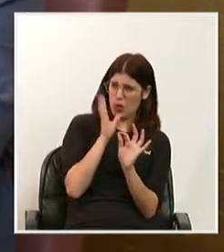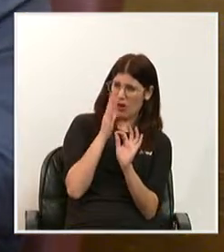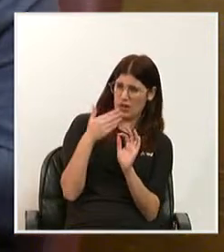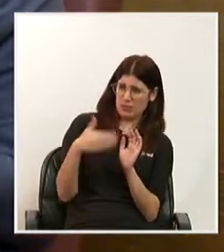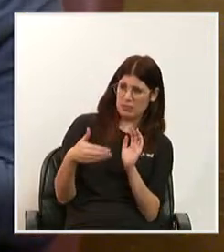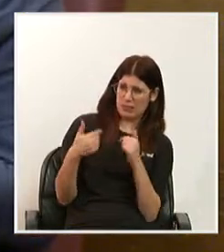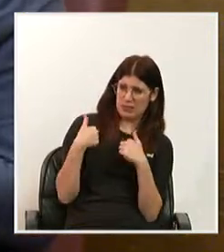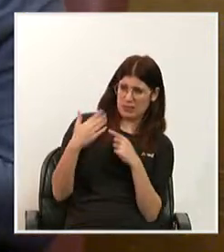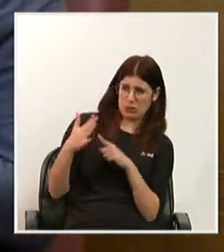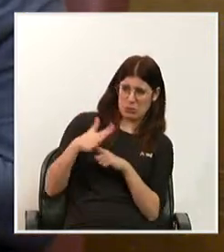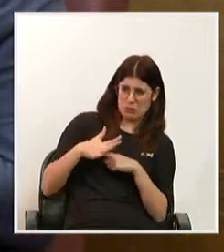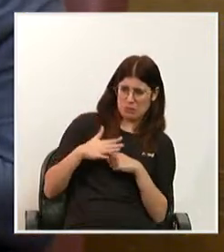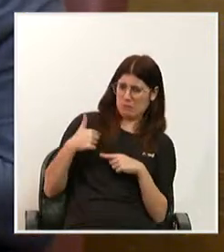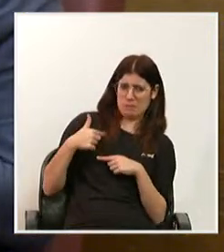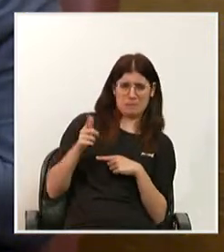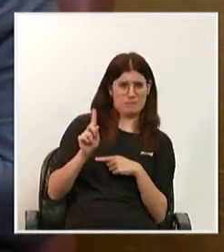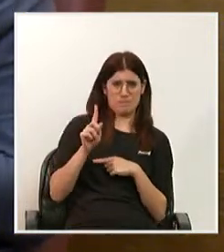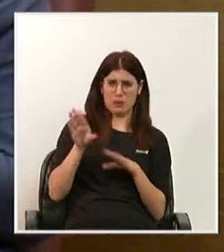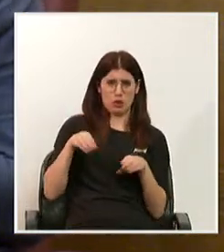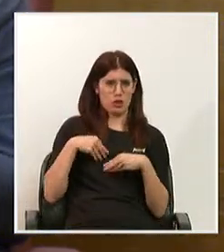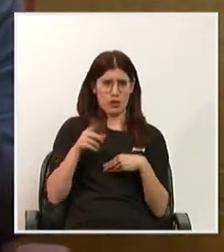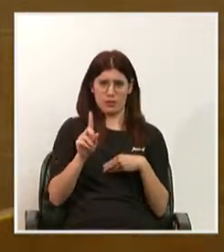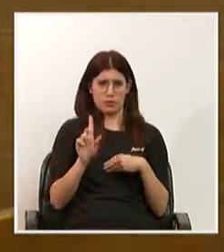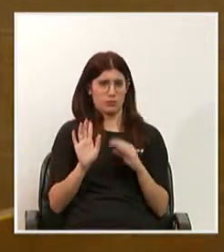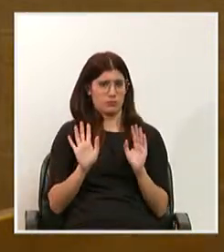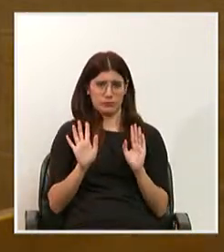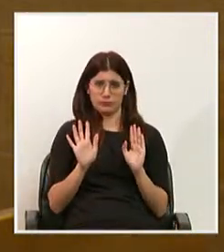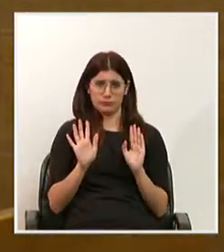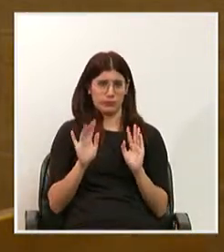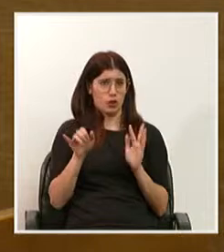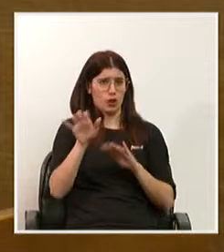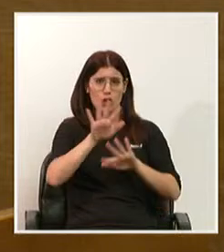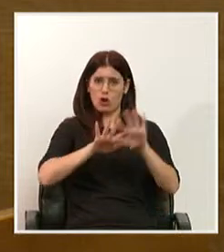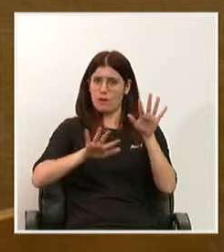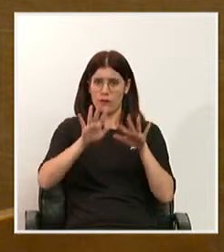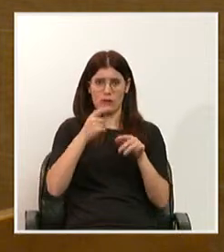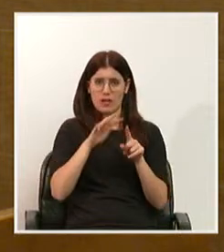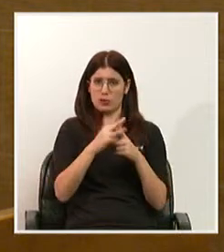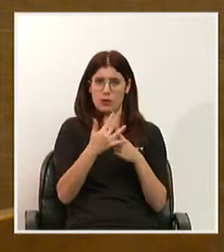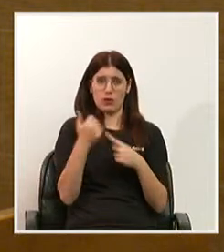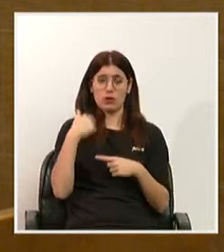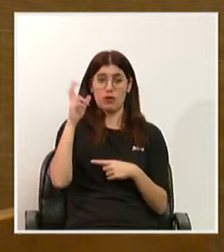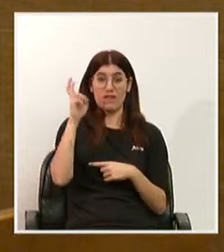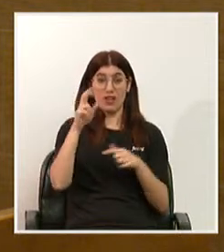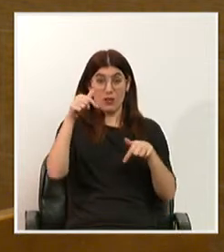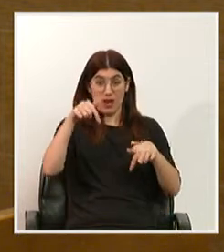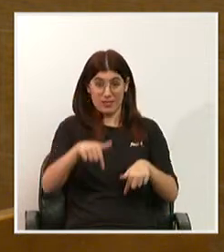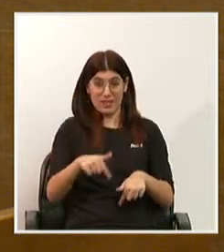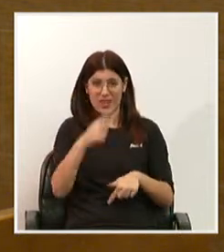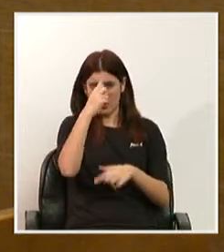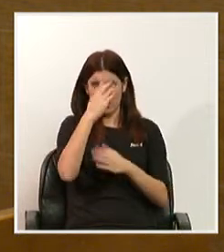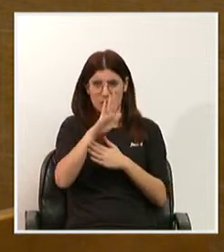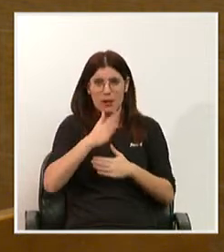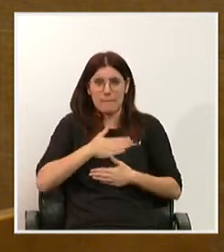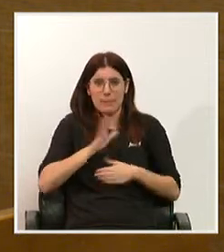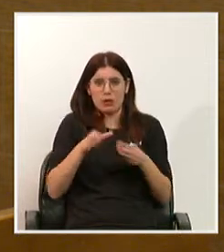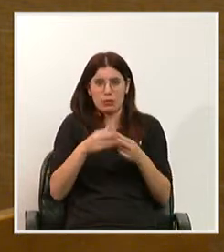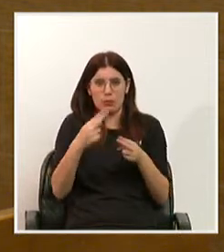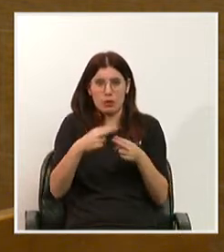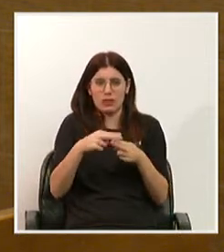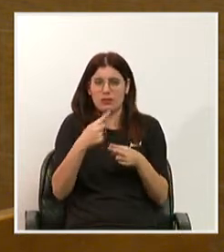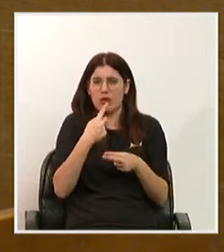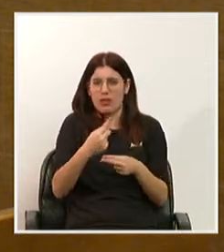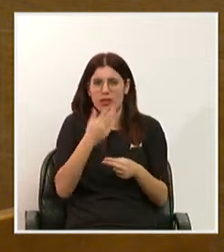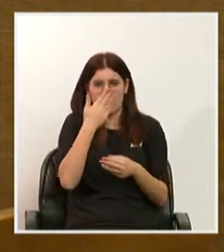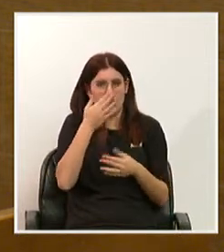no confunda no confunda la situación Yo vengo aquí a representar a mi partido y a decir la verdad